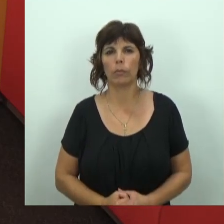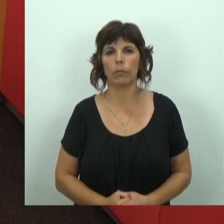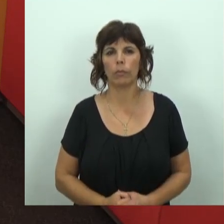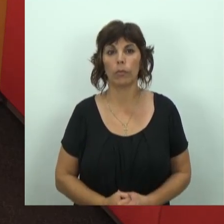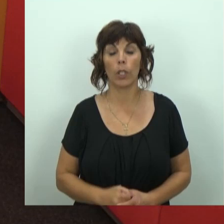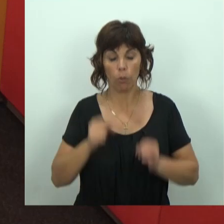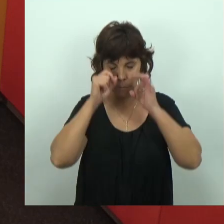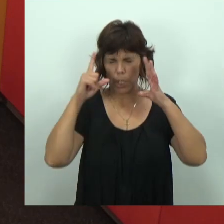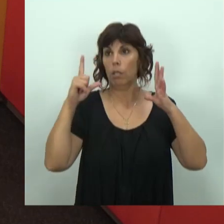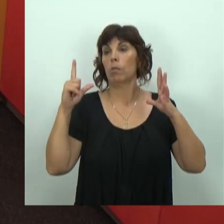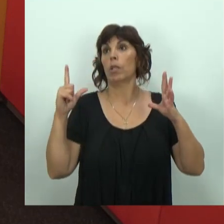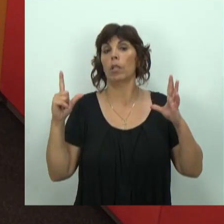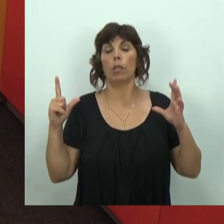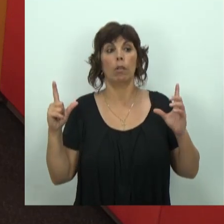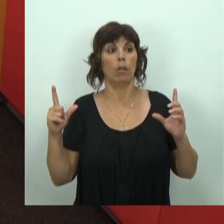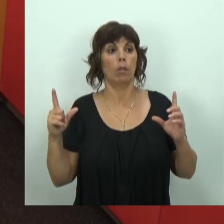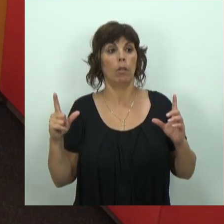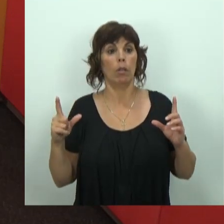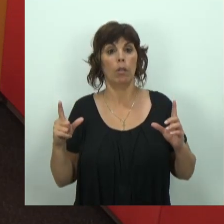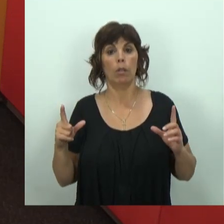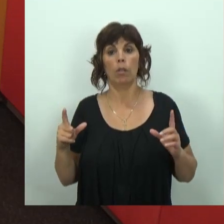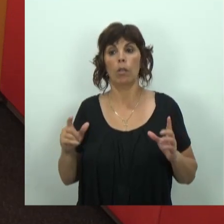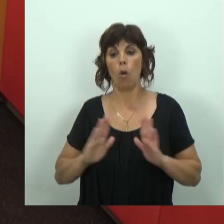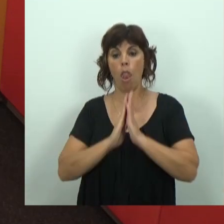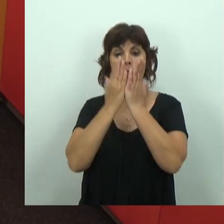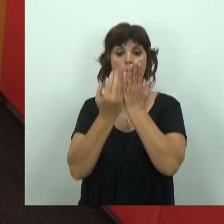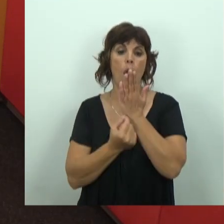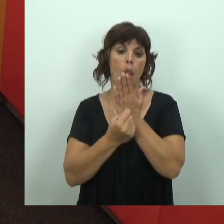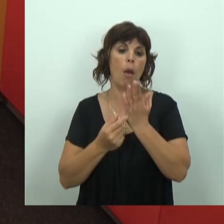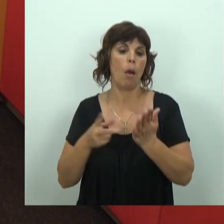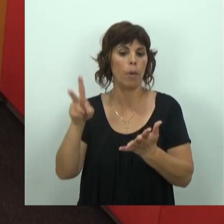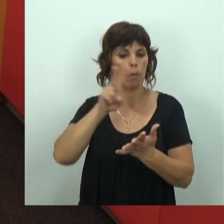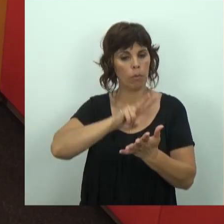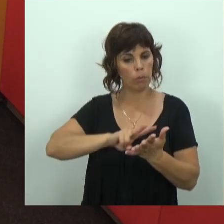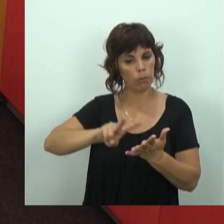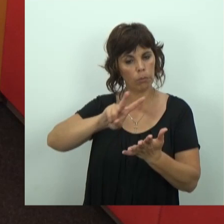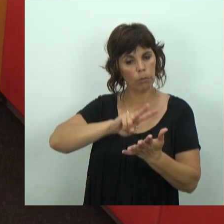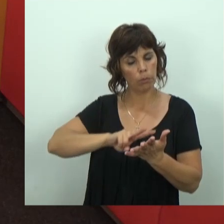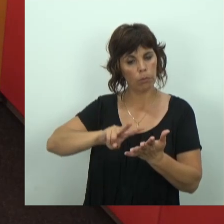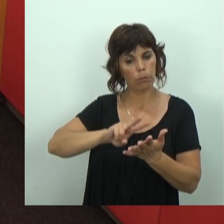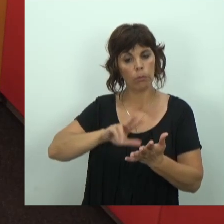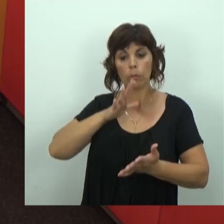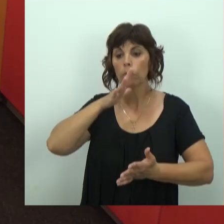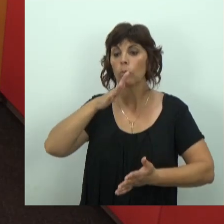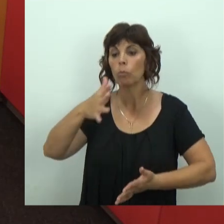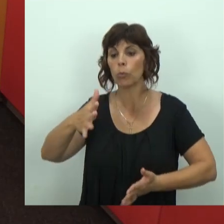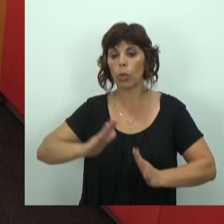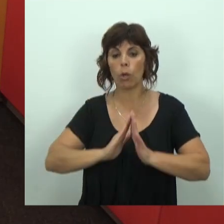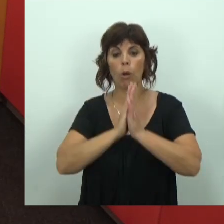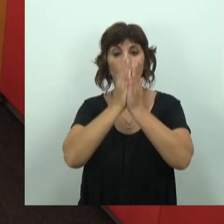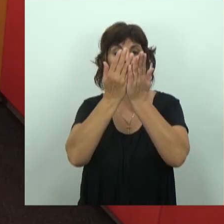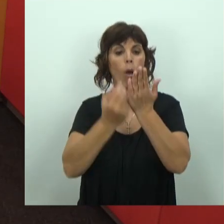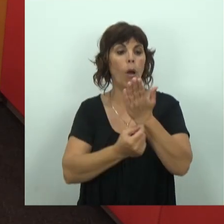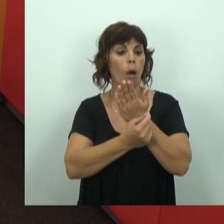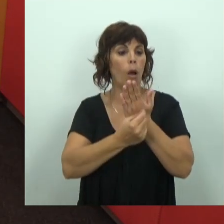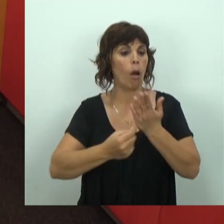Me despierto y me voy directamente a leer la Biblia, porque la lectura de la Biblia alimenta mi